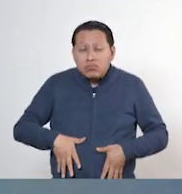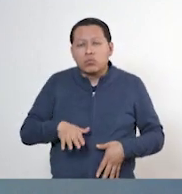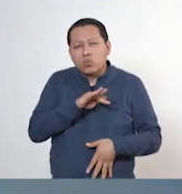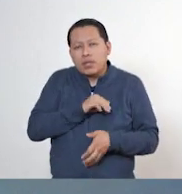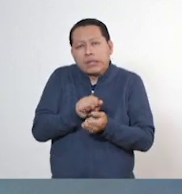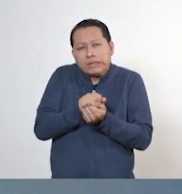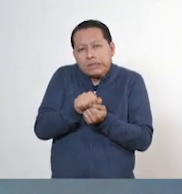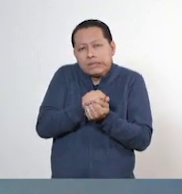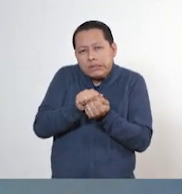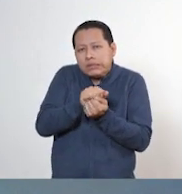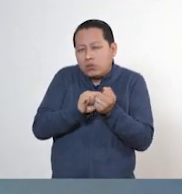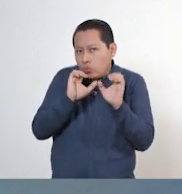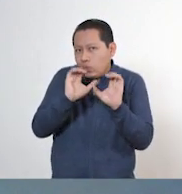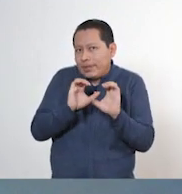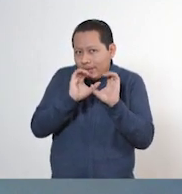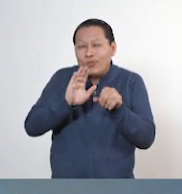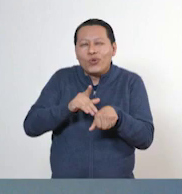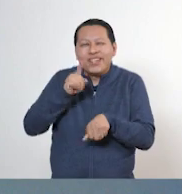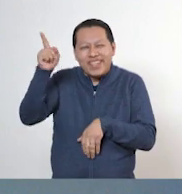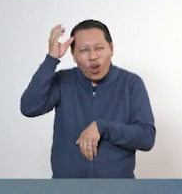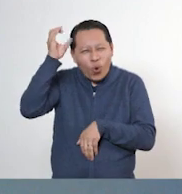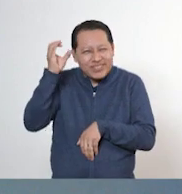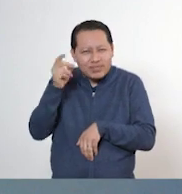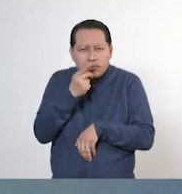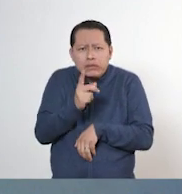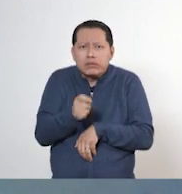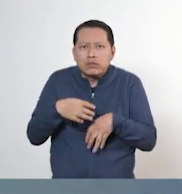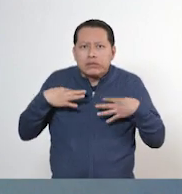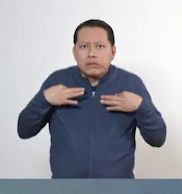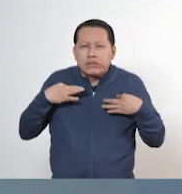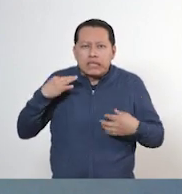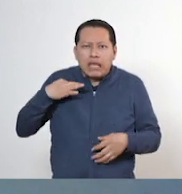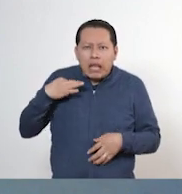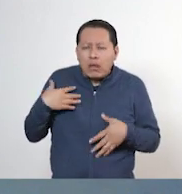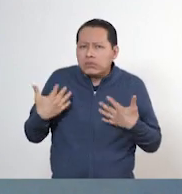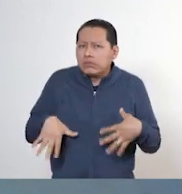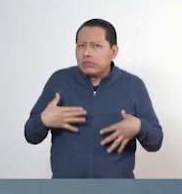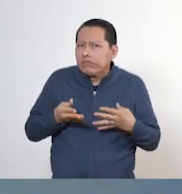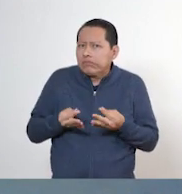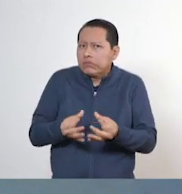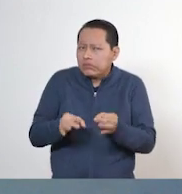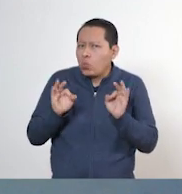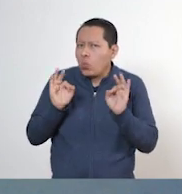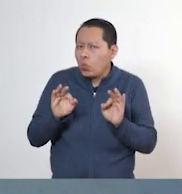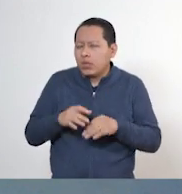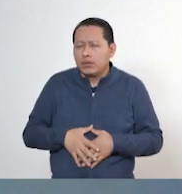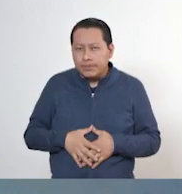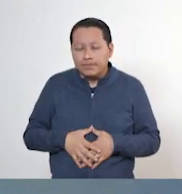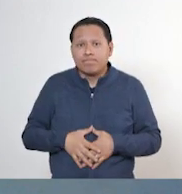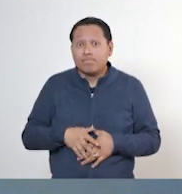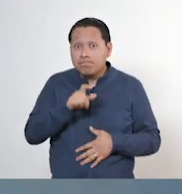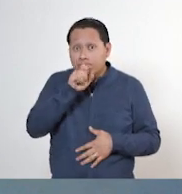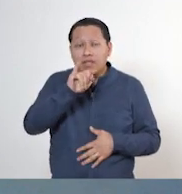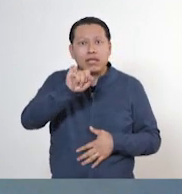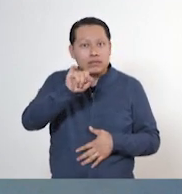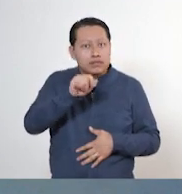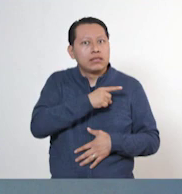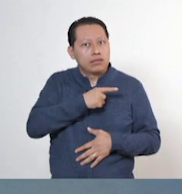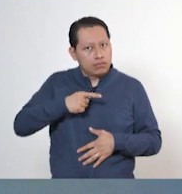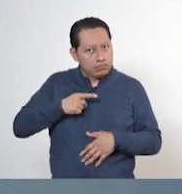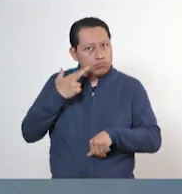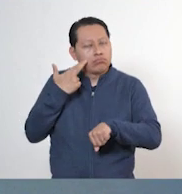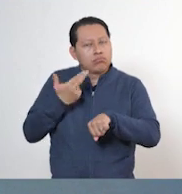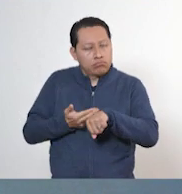mucho cuidado porque doña Conchita le dijo que es una tela muy delicada. Sí, bueno, eso también es una forma de